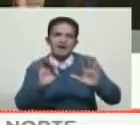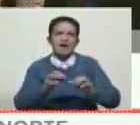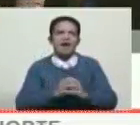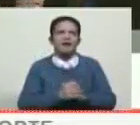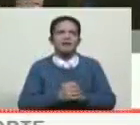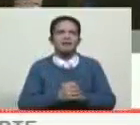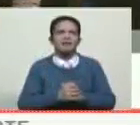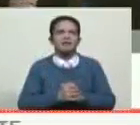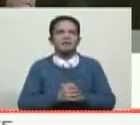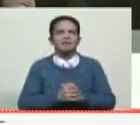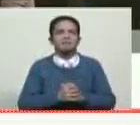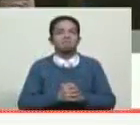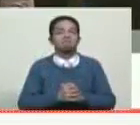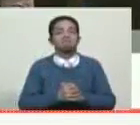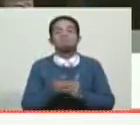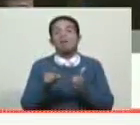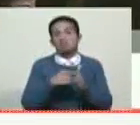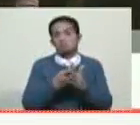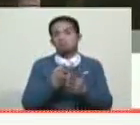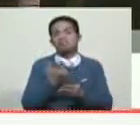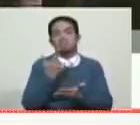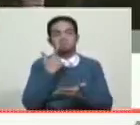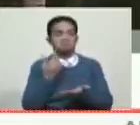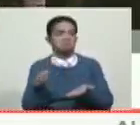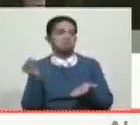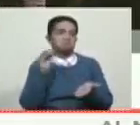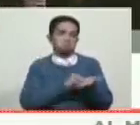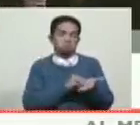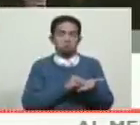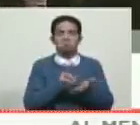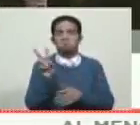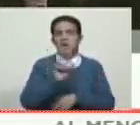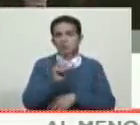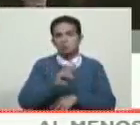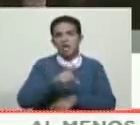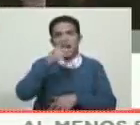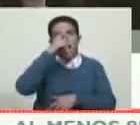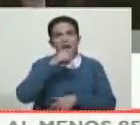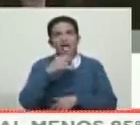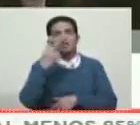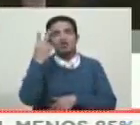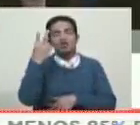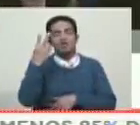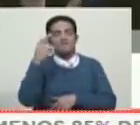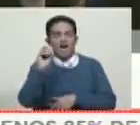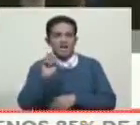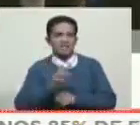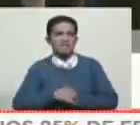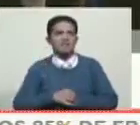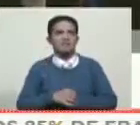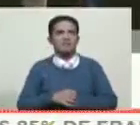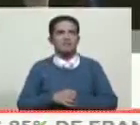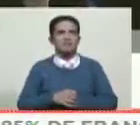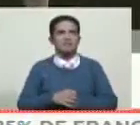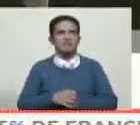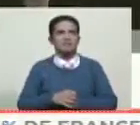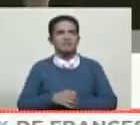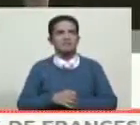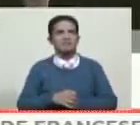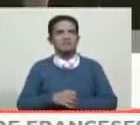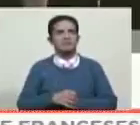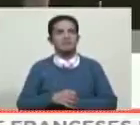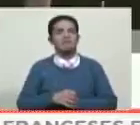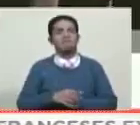Pueden tener su Venezuela en los años 20 de este siglo. Pueden tener su